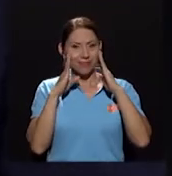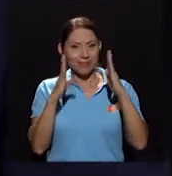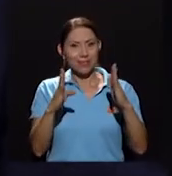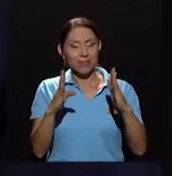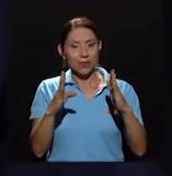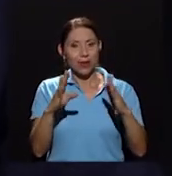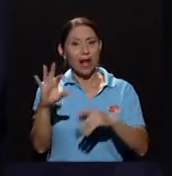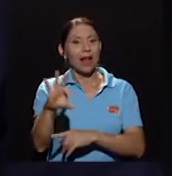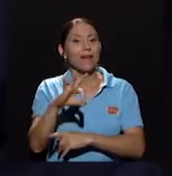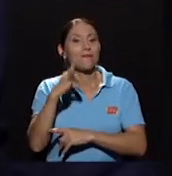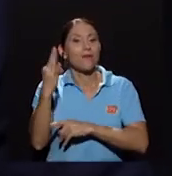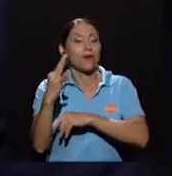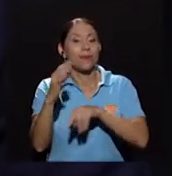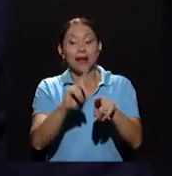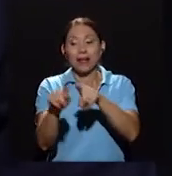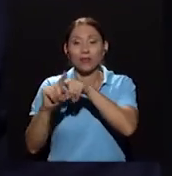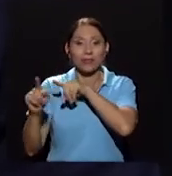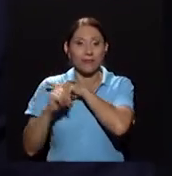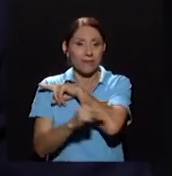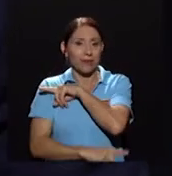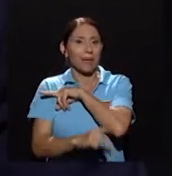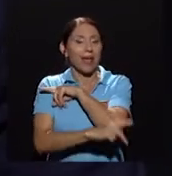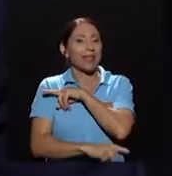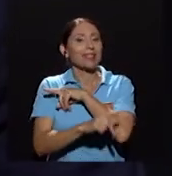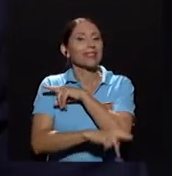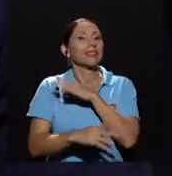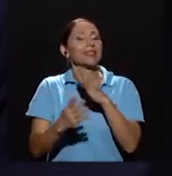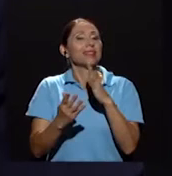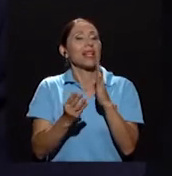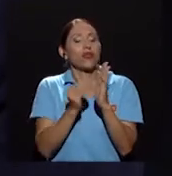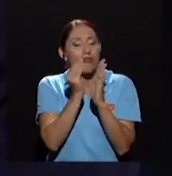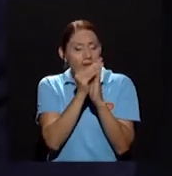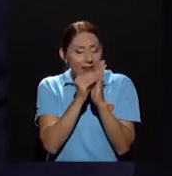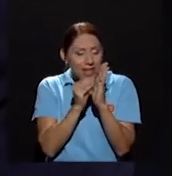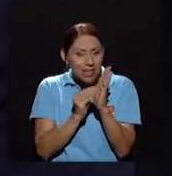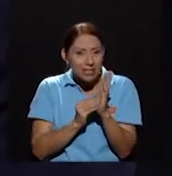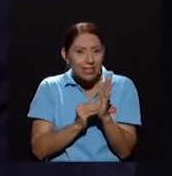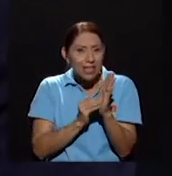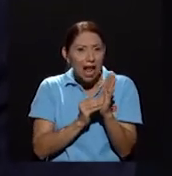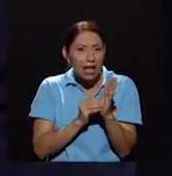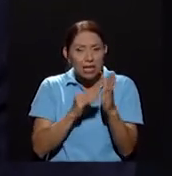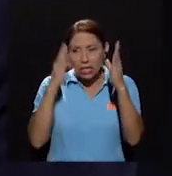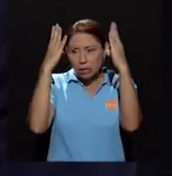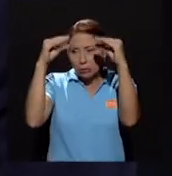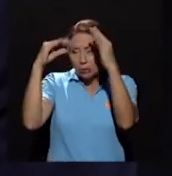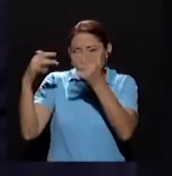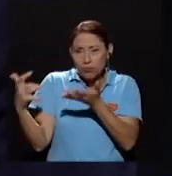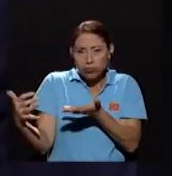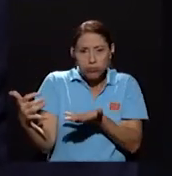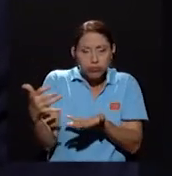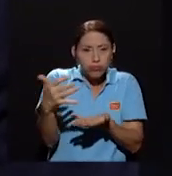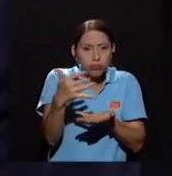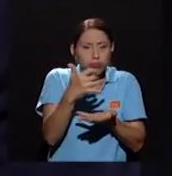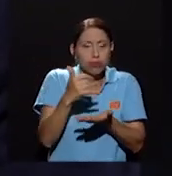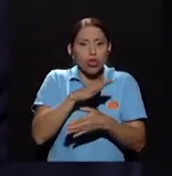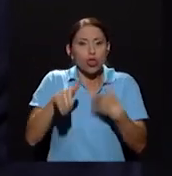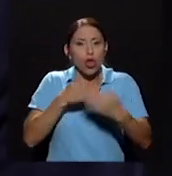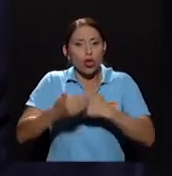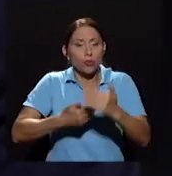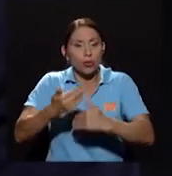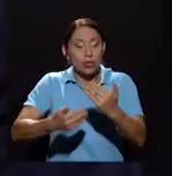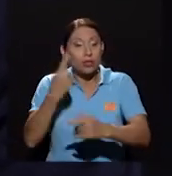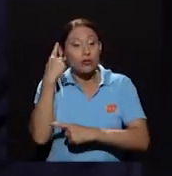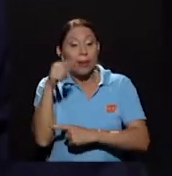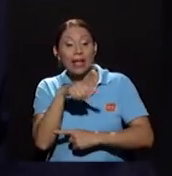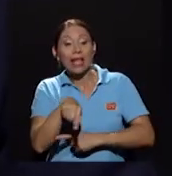forma en que los países registran documentan todos los procesos de tal forma que puedan servir